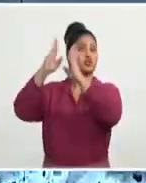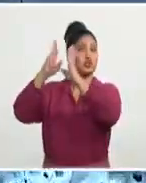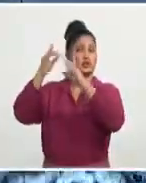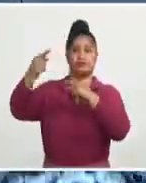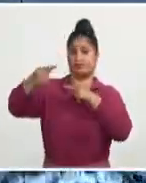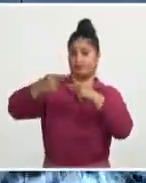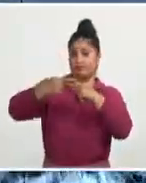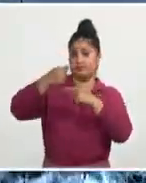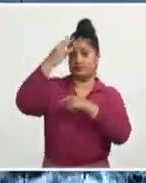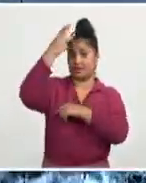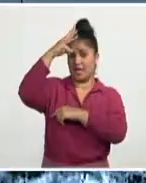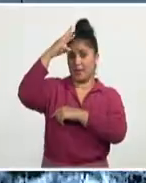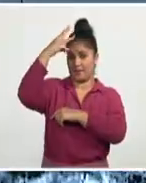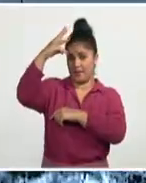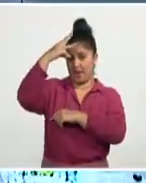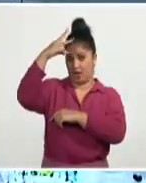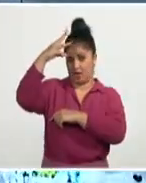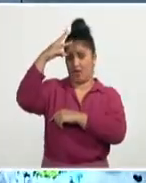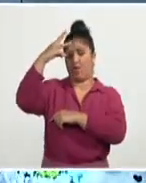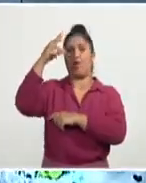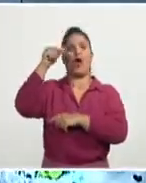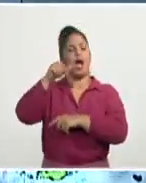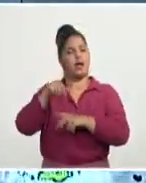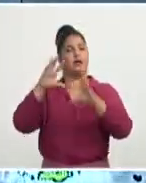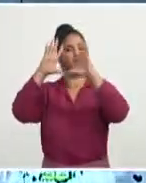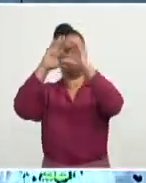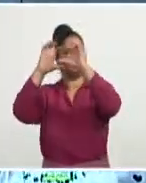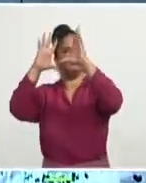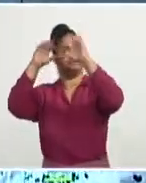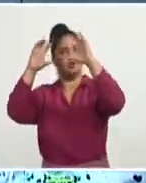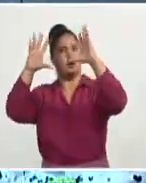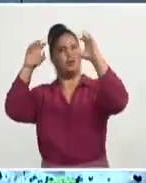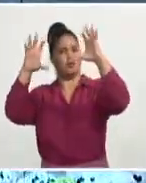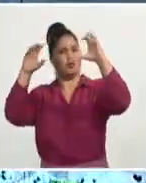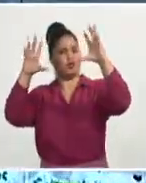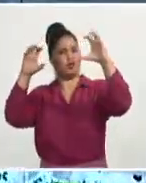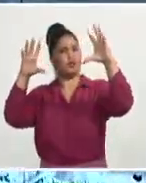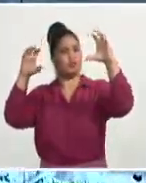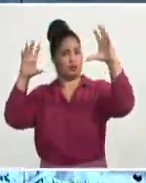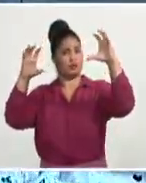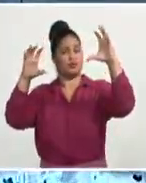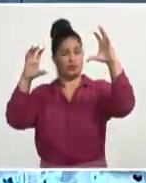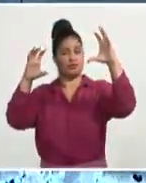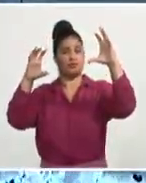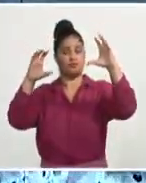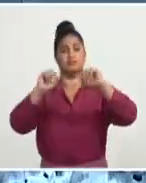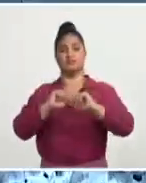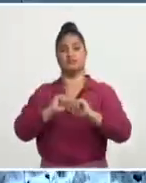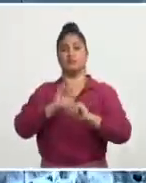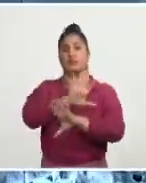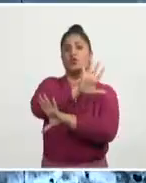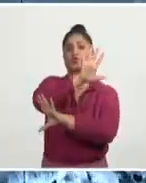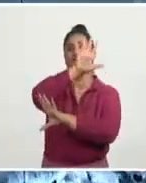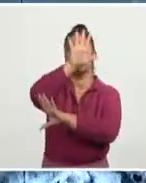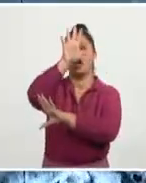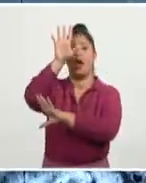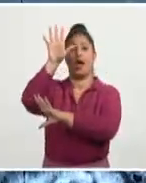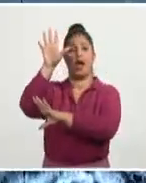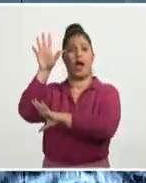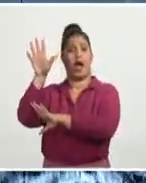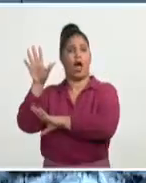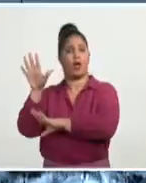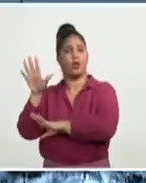de inestabilidad por delante de una zona frontal que por su cercanía, además de incrementar los nublados, también puede incrementar